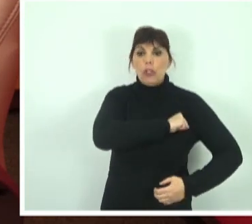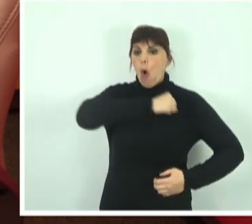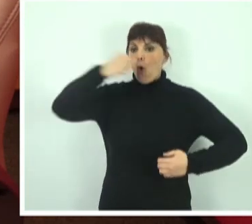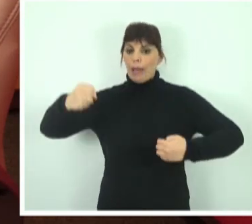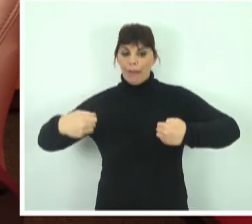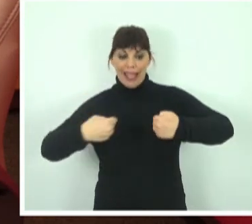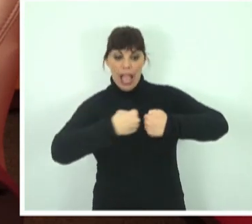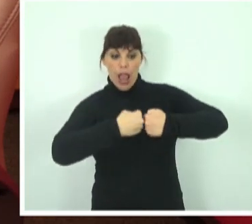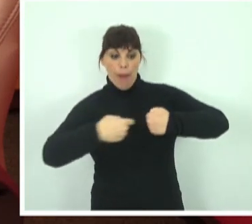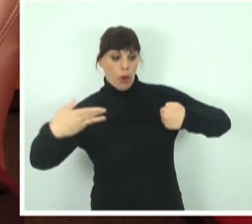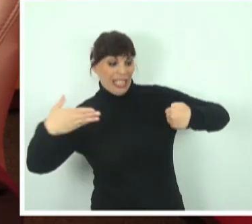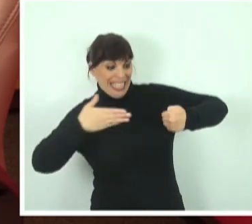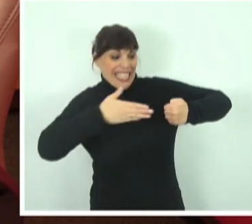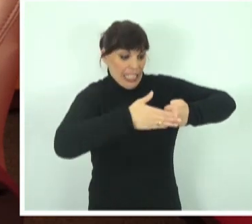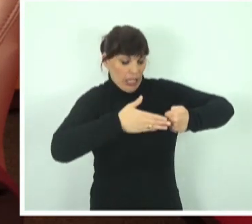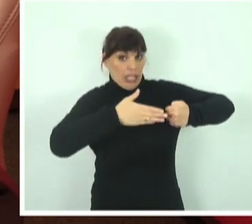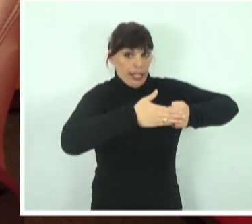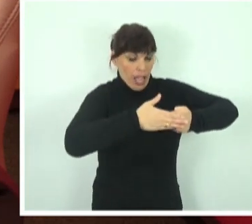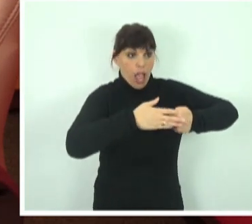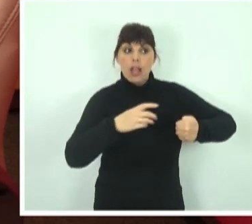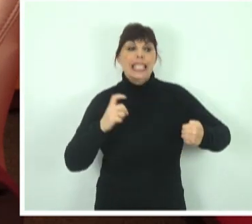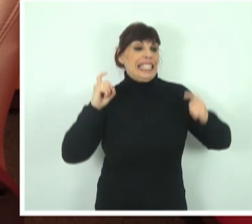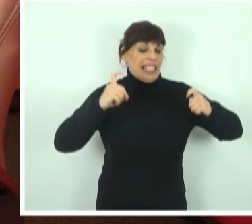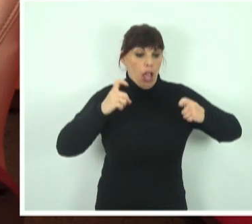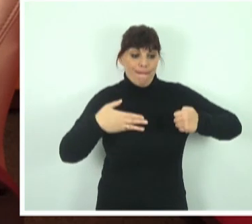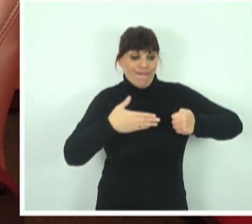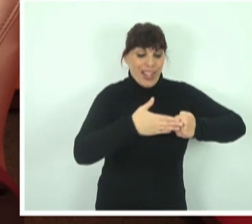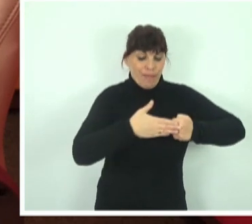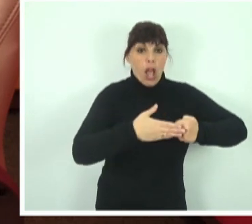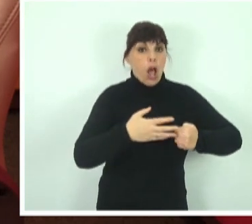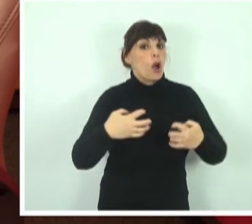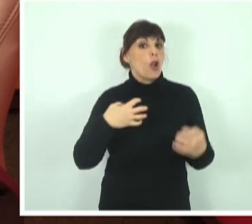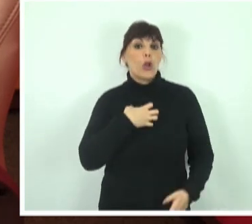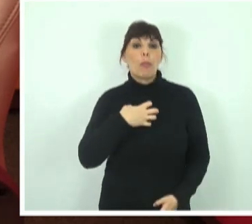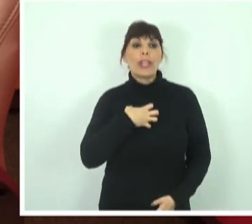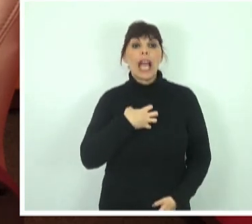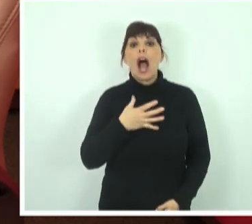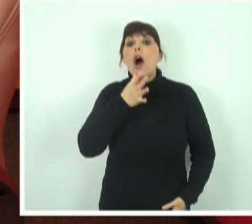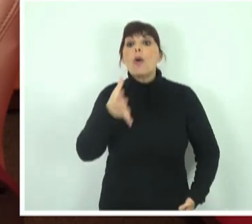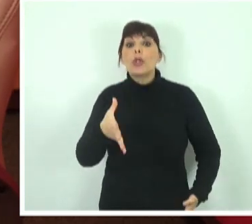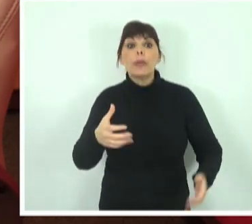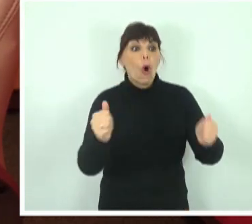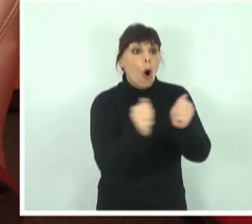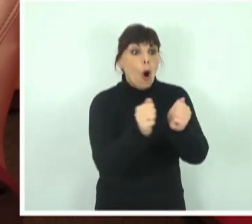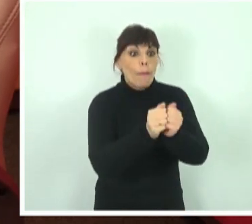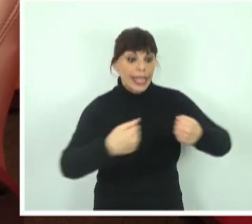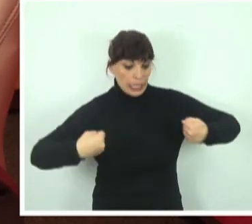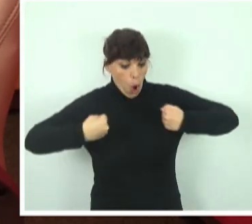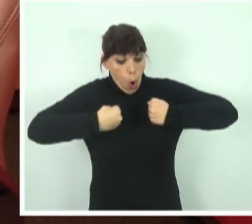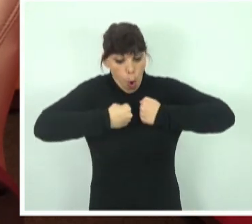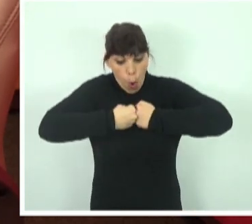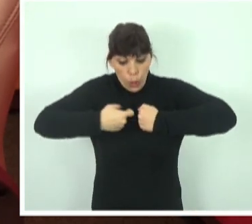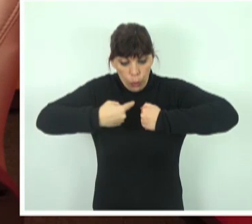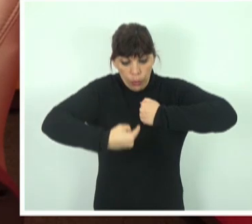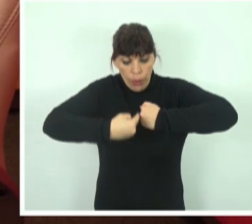obra él intentaba meter con el cuchillo entre esos dos bloques, y si no entraba la hoja